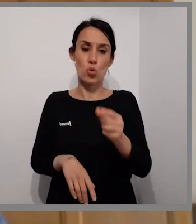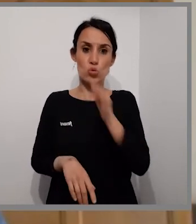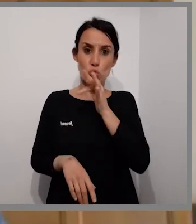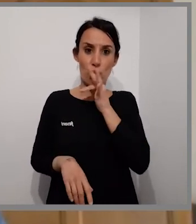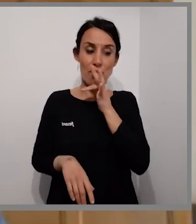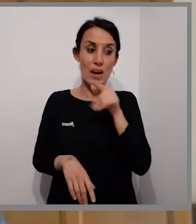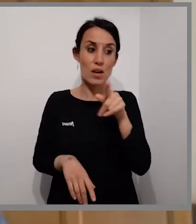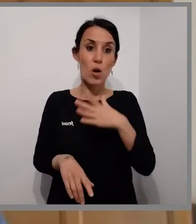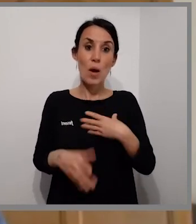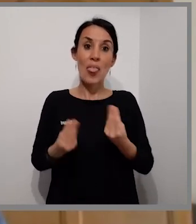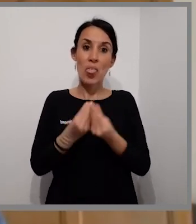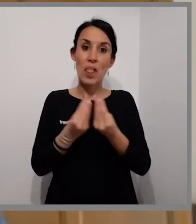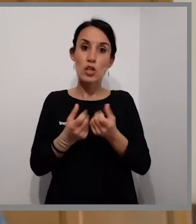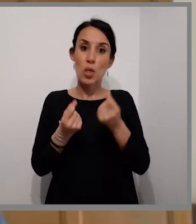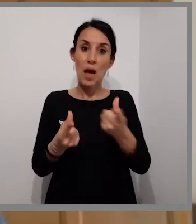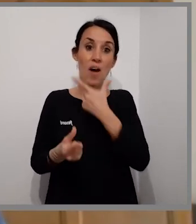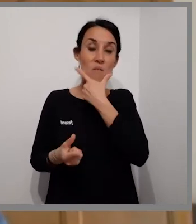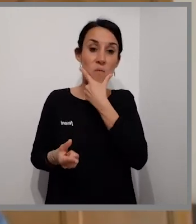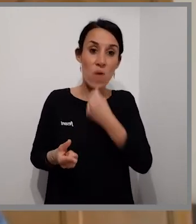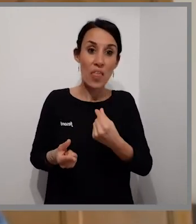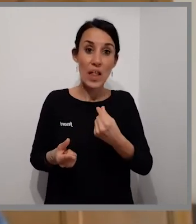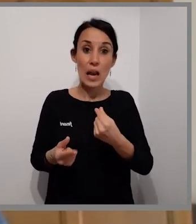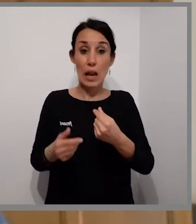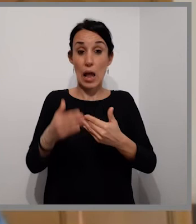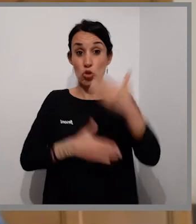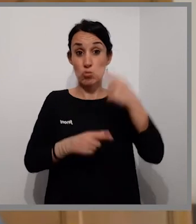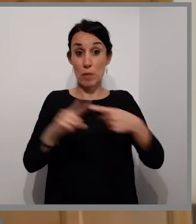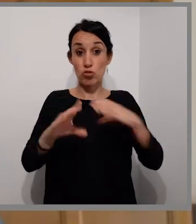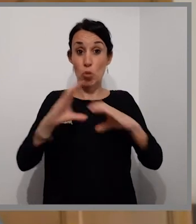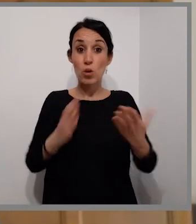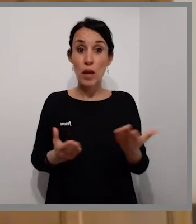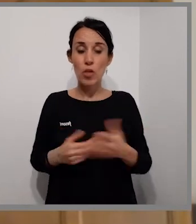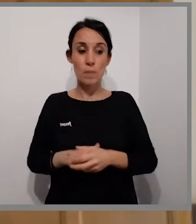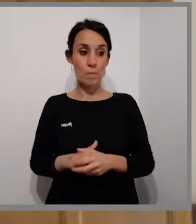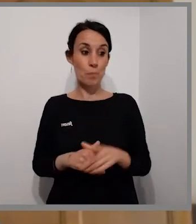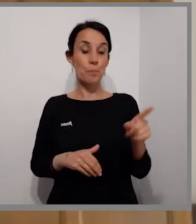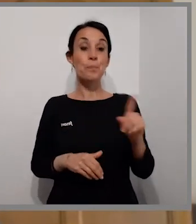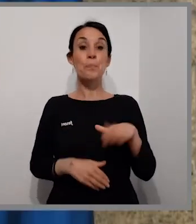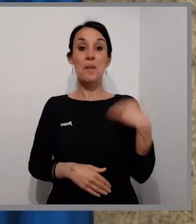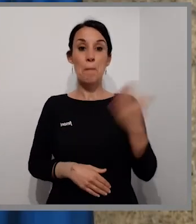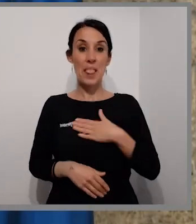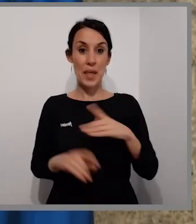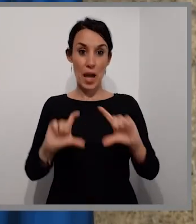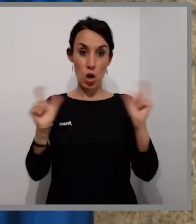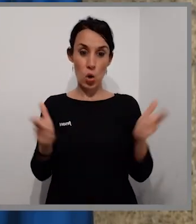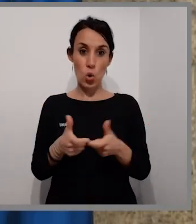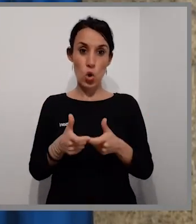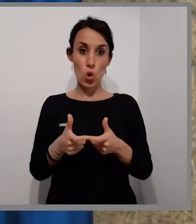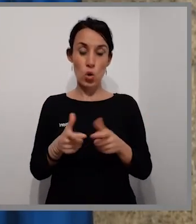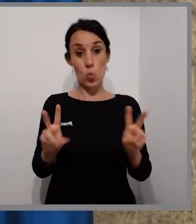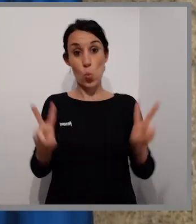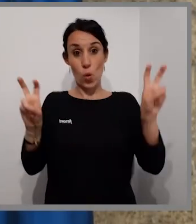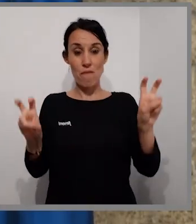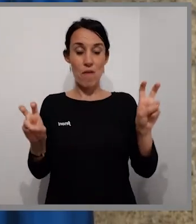resolviendo. ¿Tiene previsto facilitar esos datos a la CEP y a los medios? Gracias. Bueno, mañana tendremos una reunión,